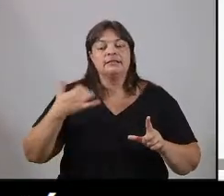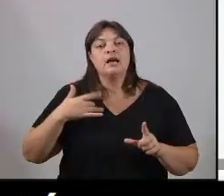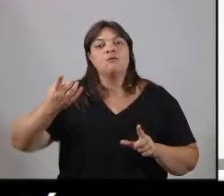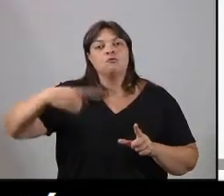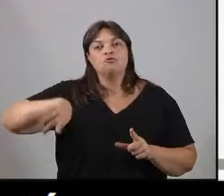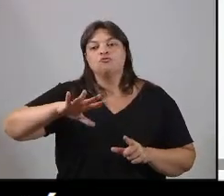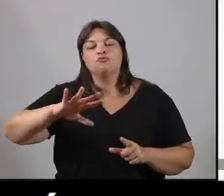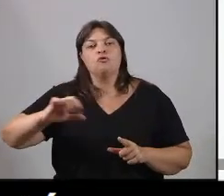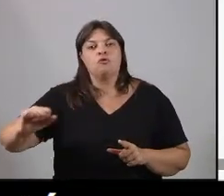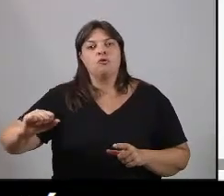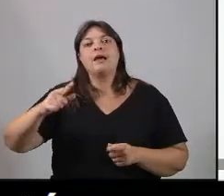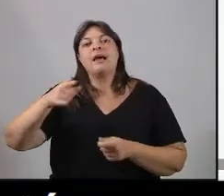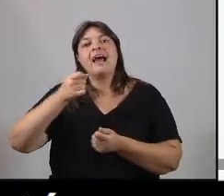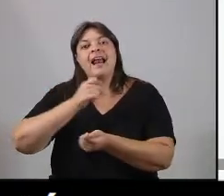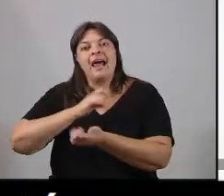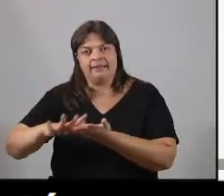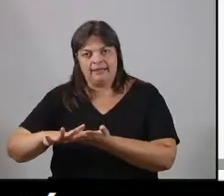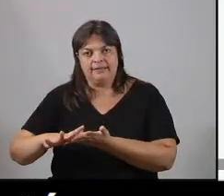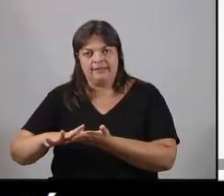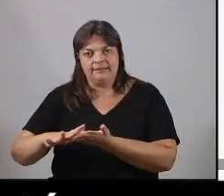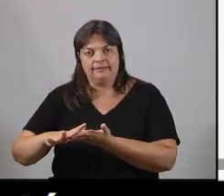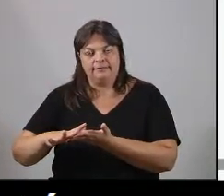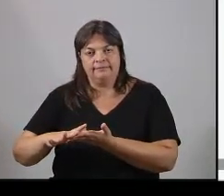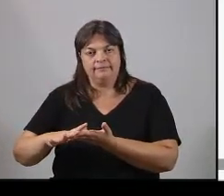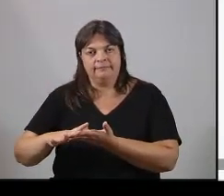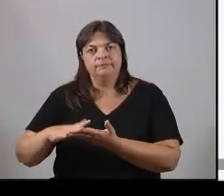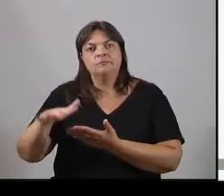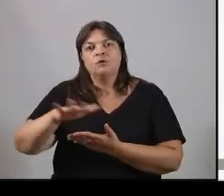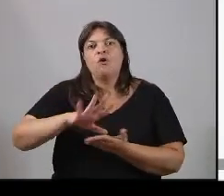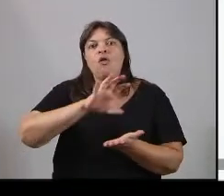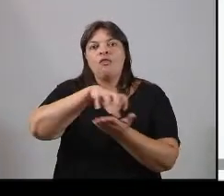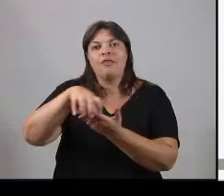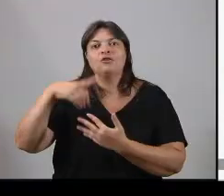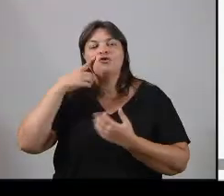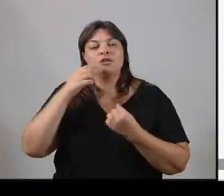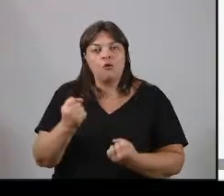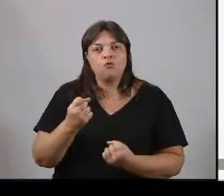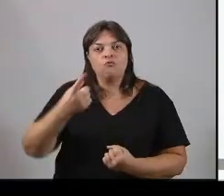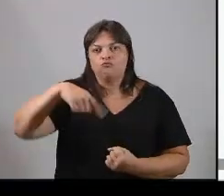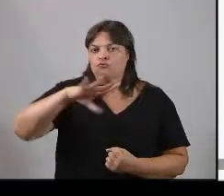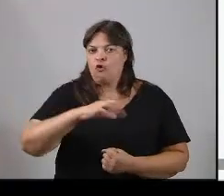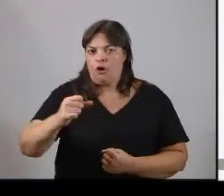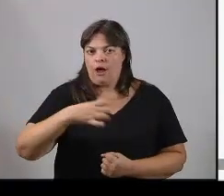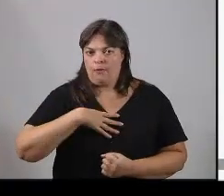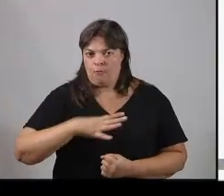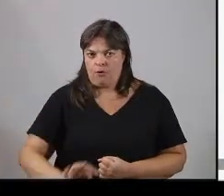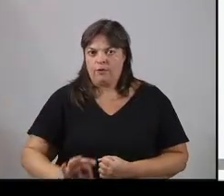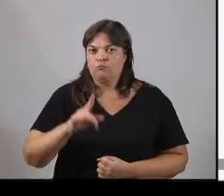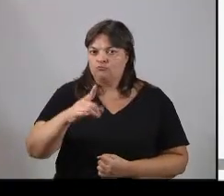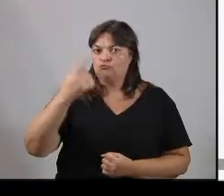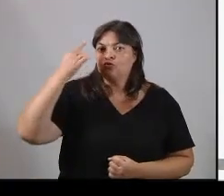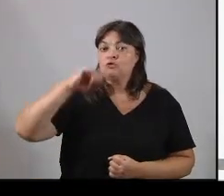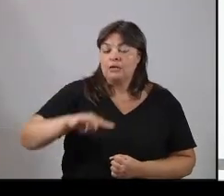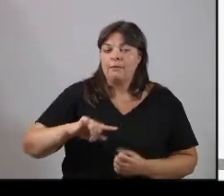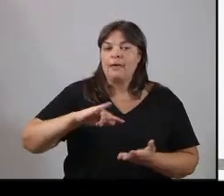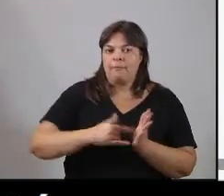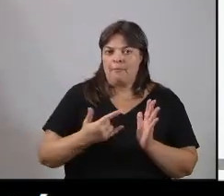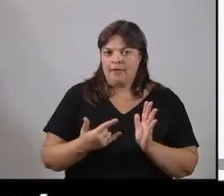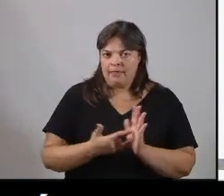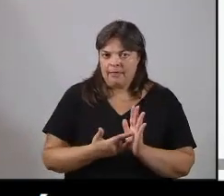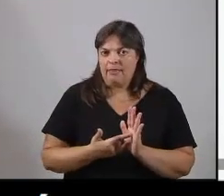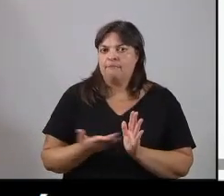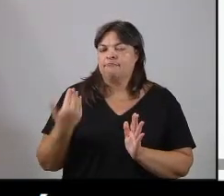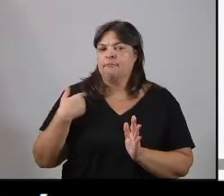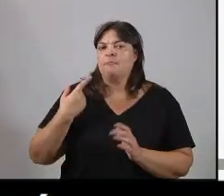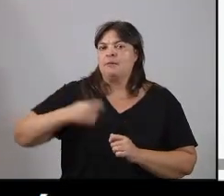de forma totalmente gratuita en los centros de salud. Como saben, esta también es una medida anunciada por